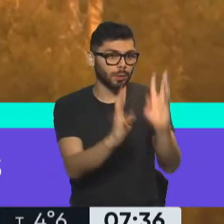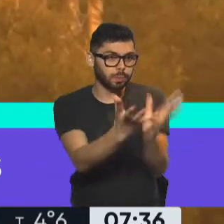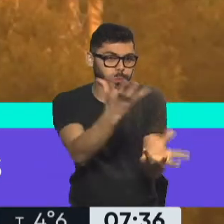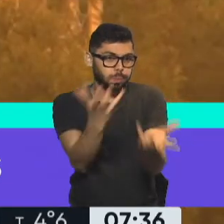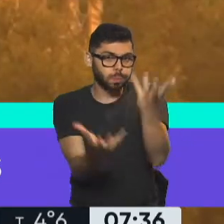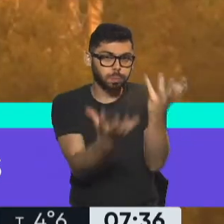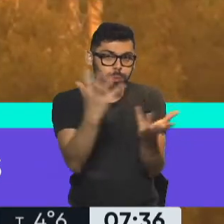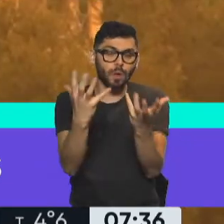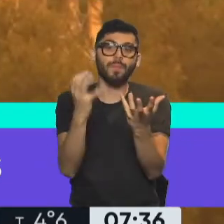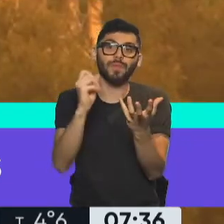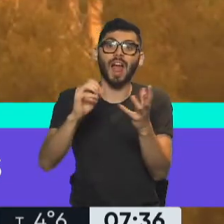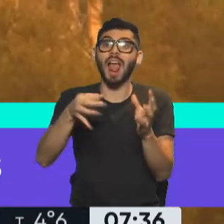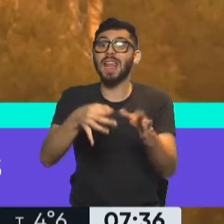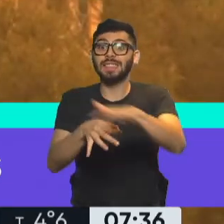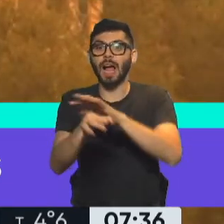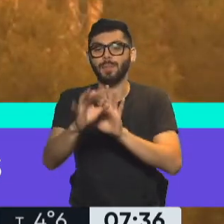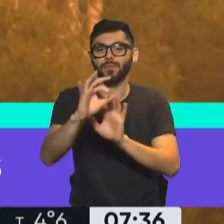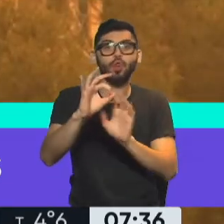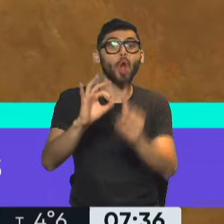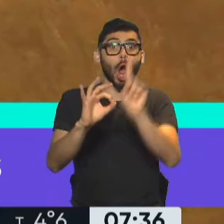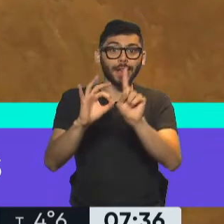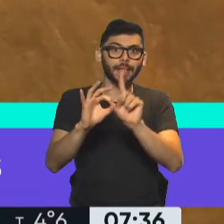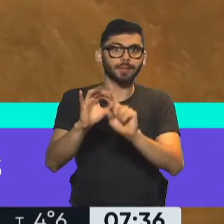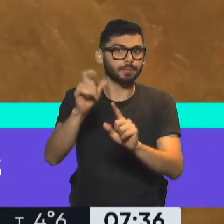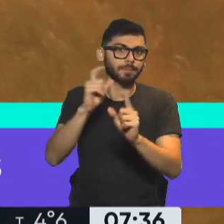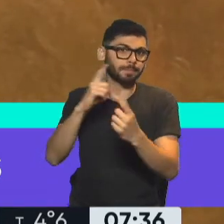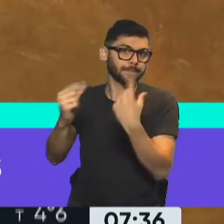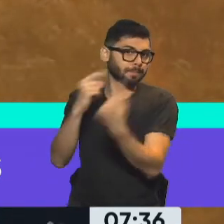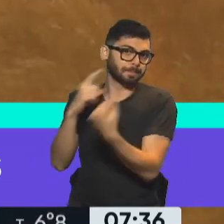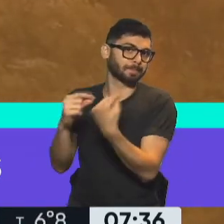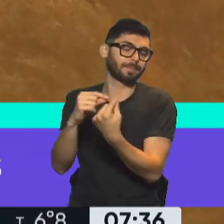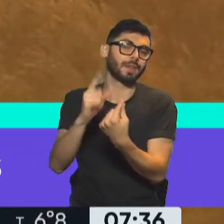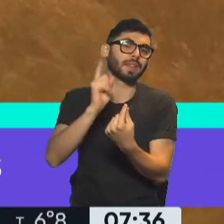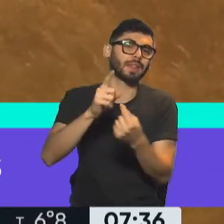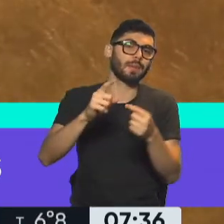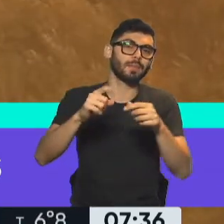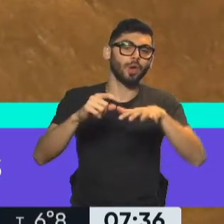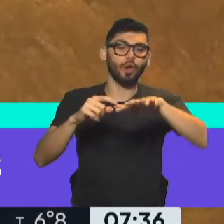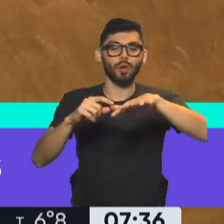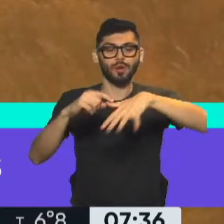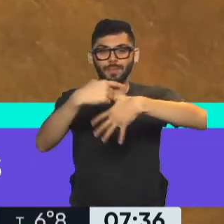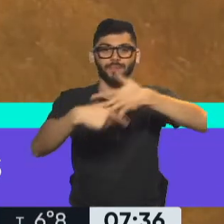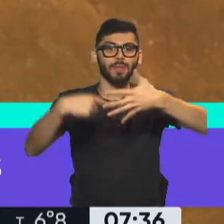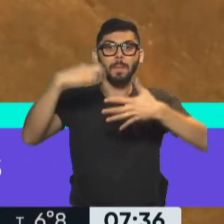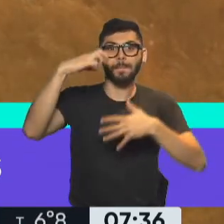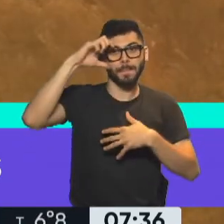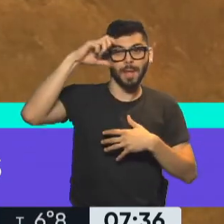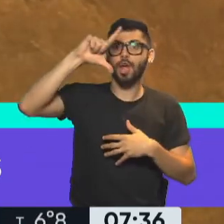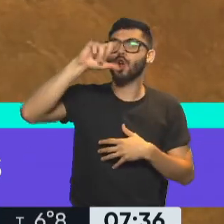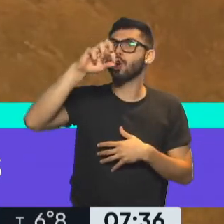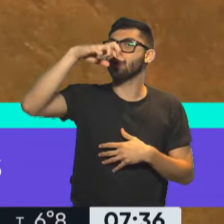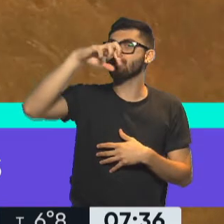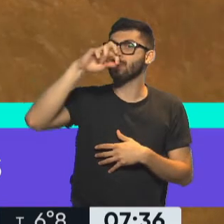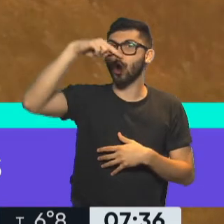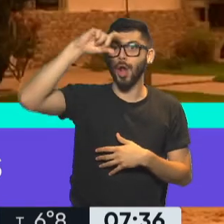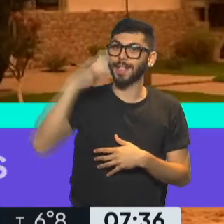la parte norte de la isla. Otros incendios se desataron en la península del Peloponeso, en el sur de Grecia. Por